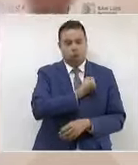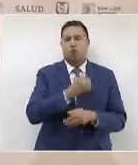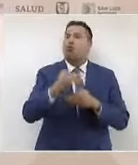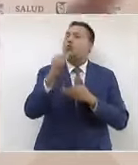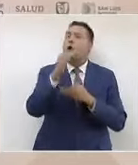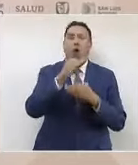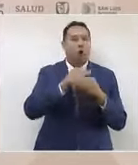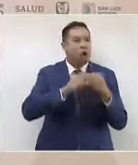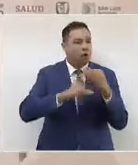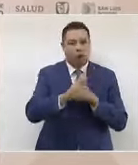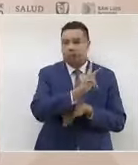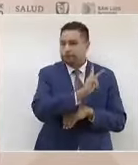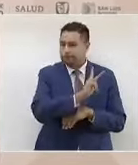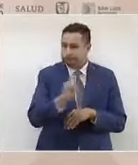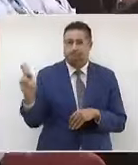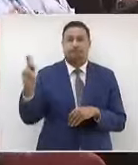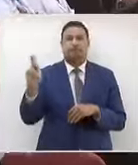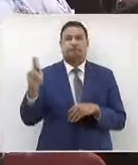Todos.